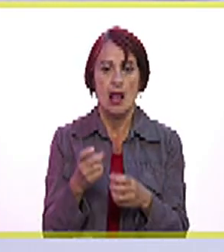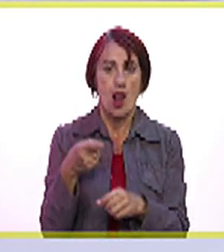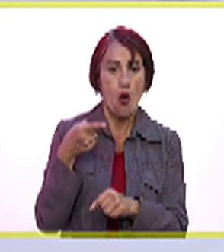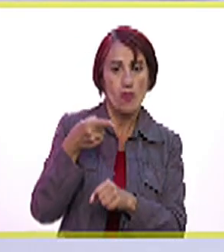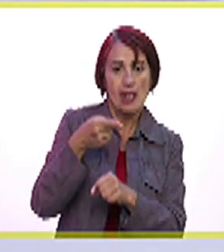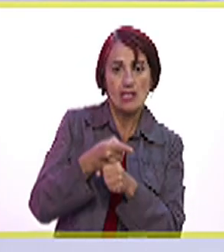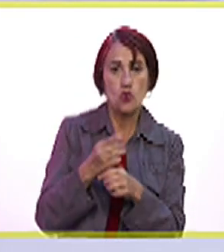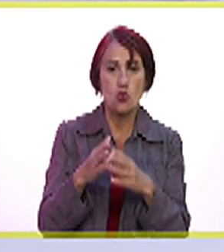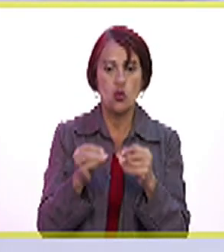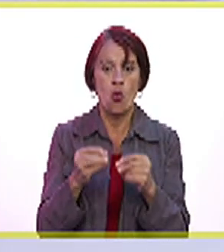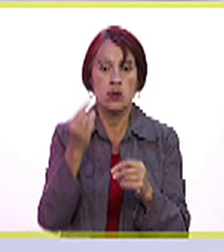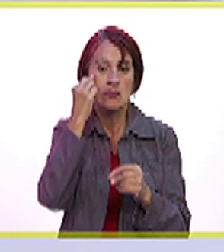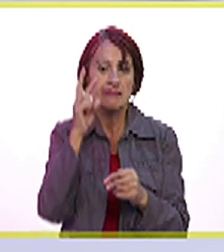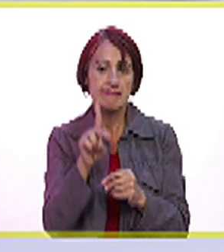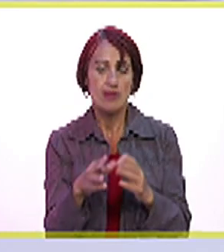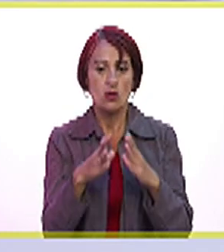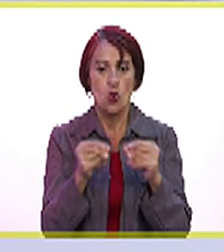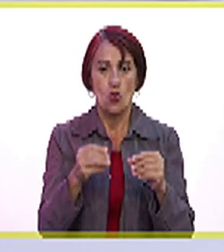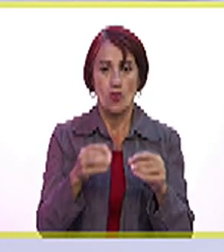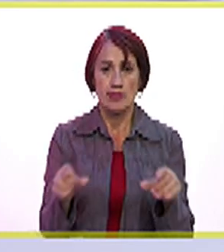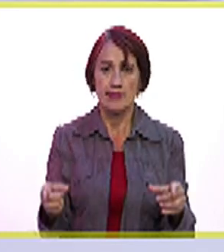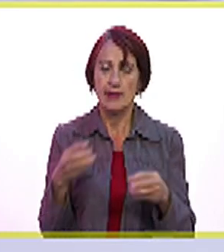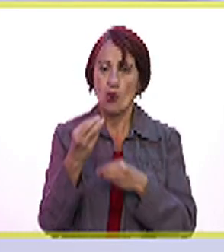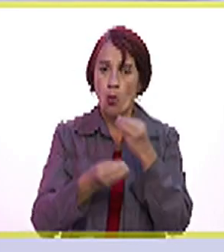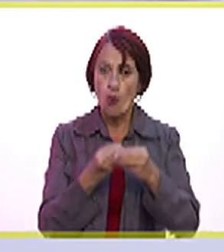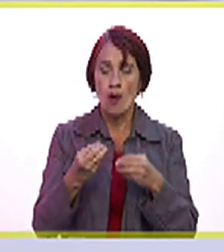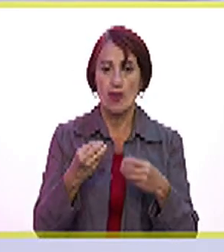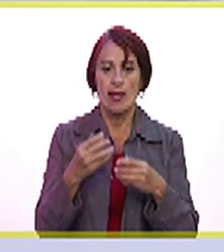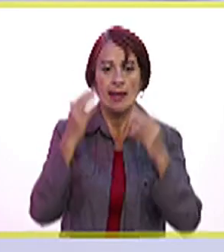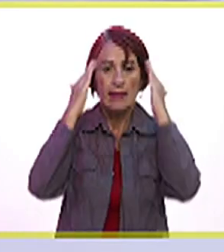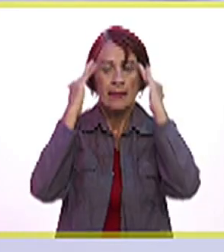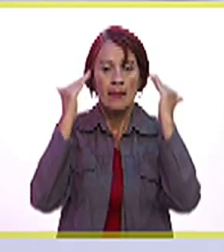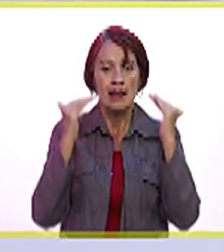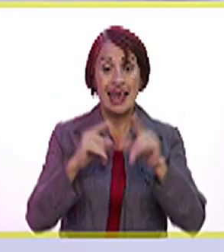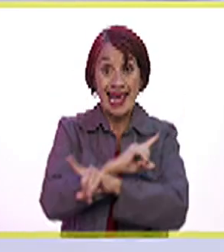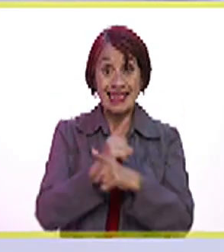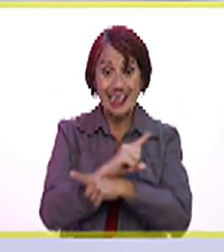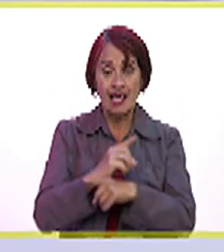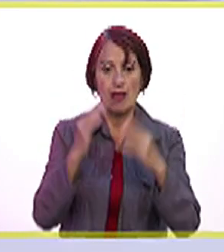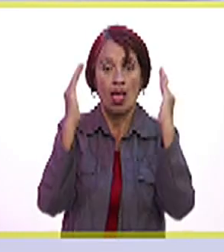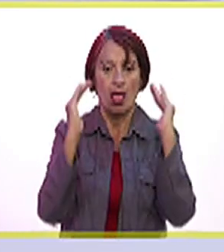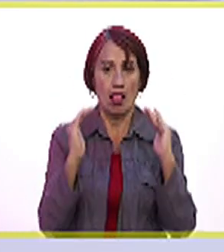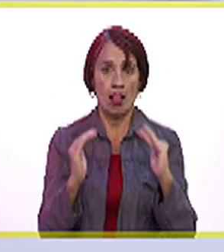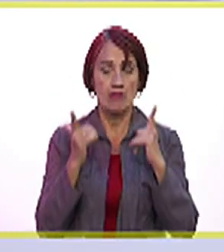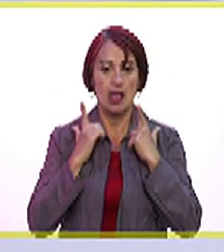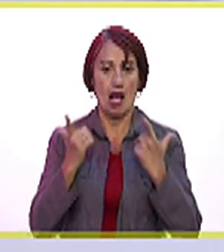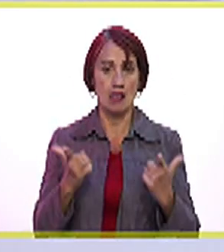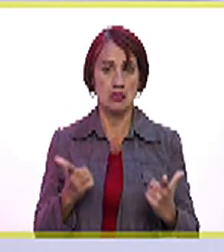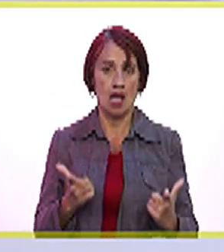obligaciones cotidianas y así aliviar el estrés que usted tenga acumulado.